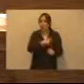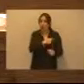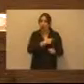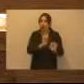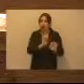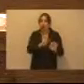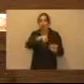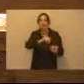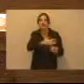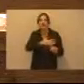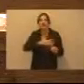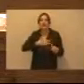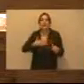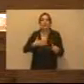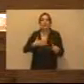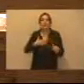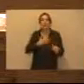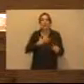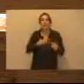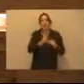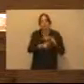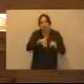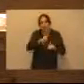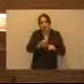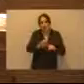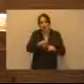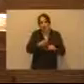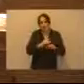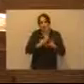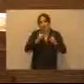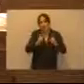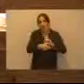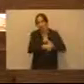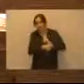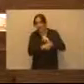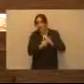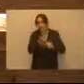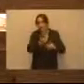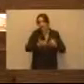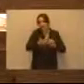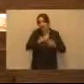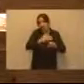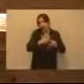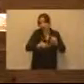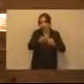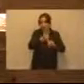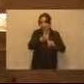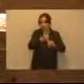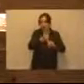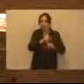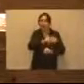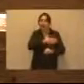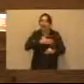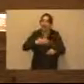onde queremos, como primer paso para adoptar medidas en dirección a la súa solución,